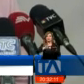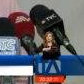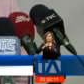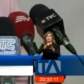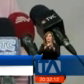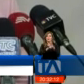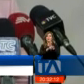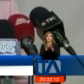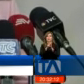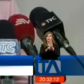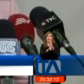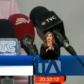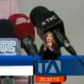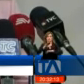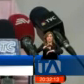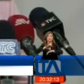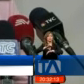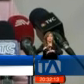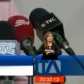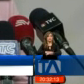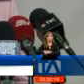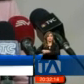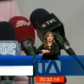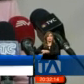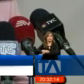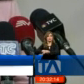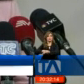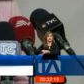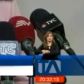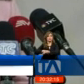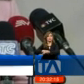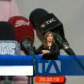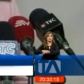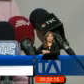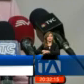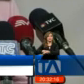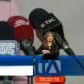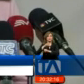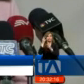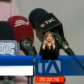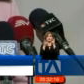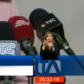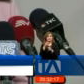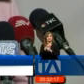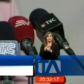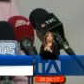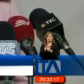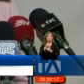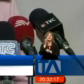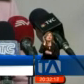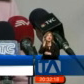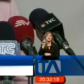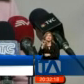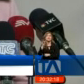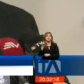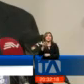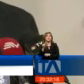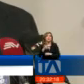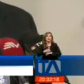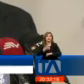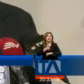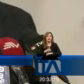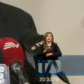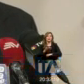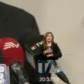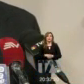normas y requisitos del centro de detención el la visita que se realizó a Diana Falcón fue con consentimiento les